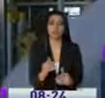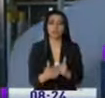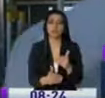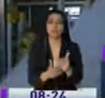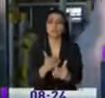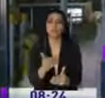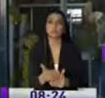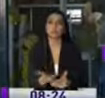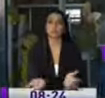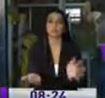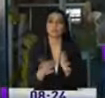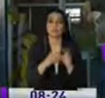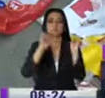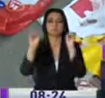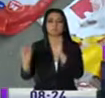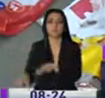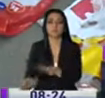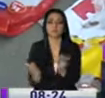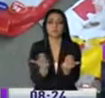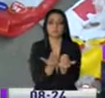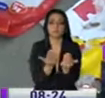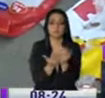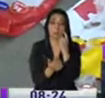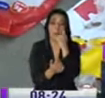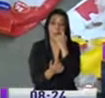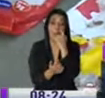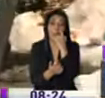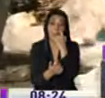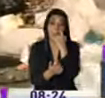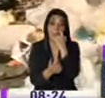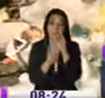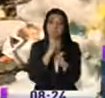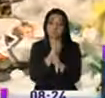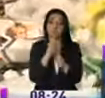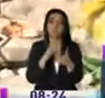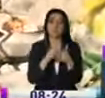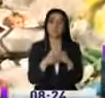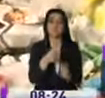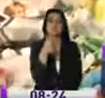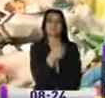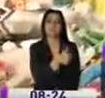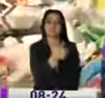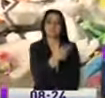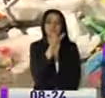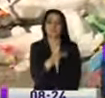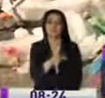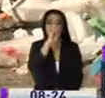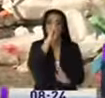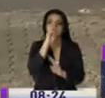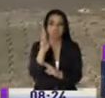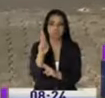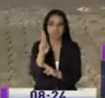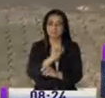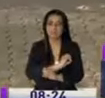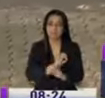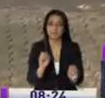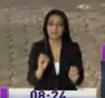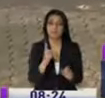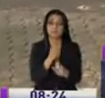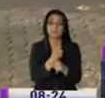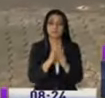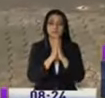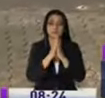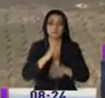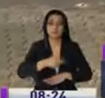Llegaron y amontonan la basura. Los vecinos reconocen que el problema surge de los moradores que no respetan al prójimo y piden a las